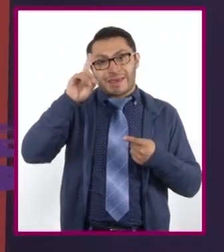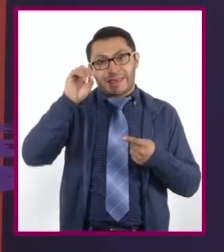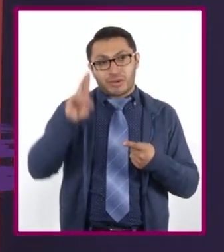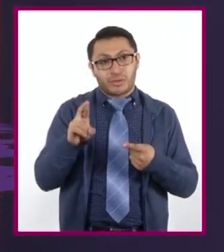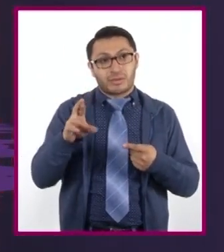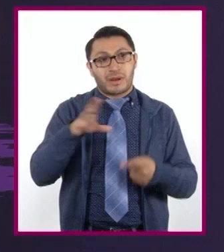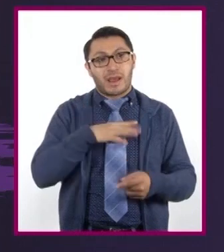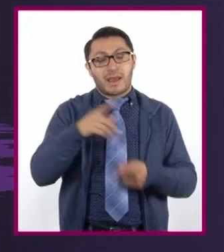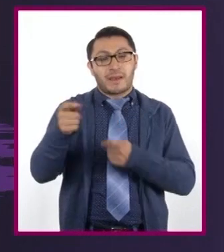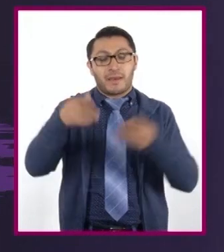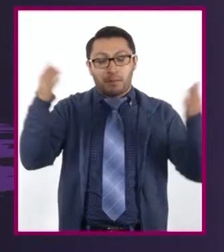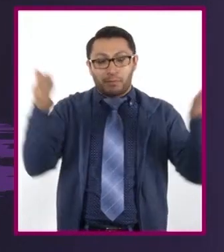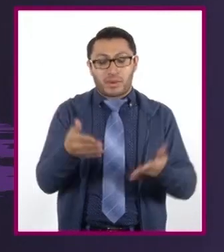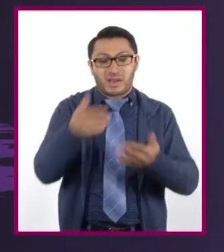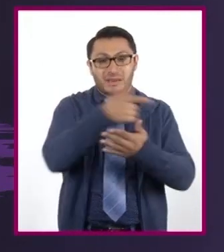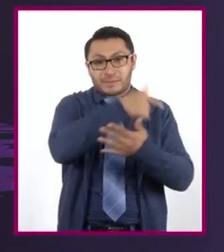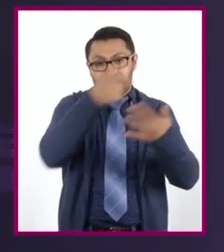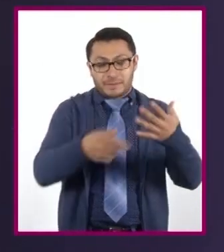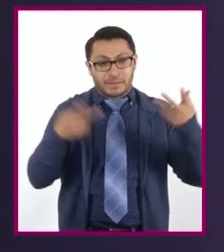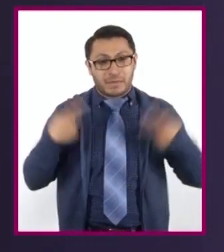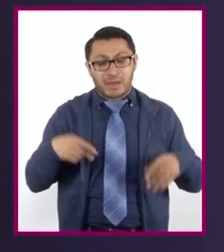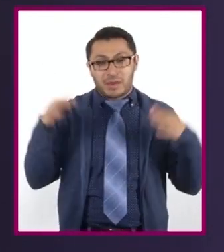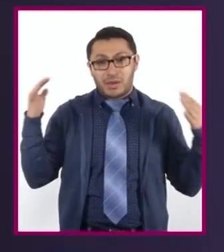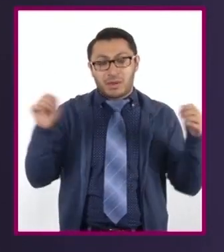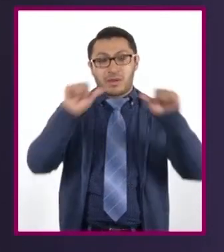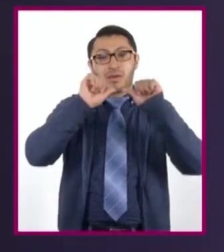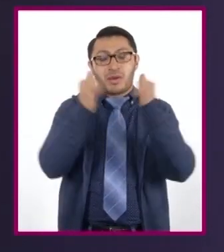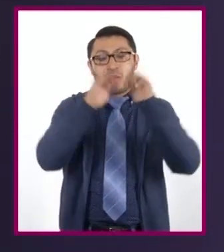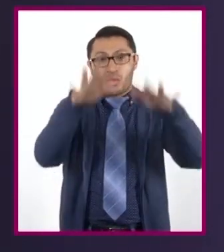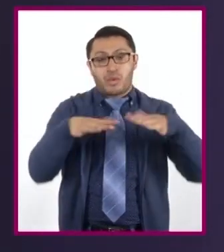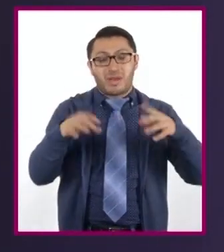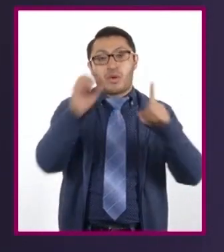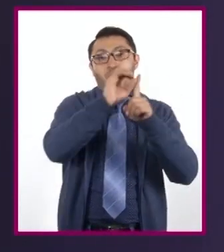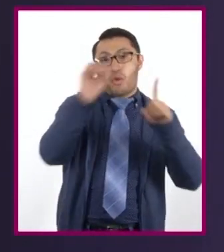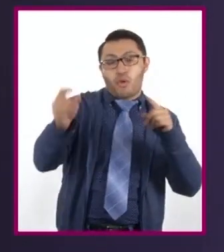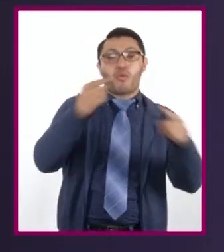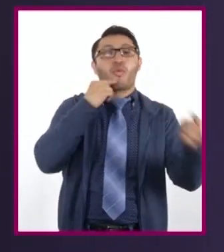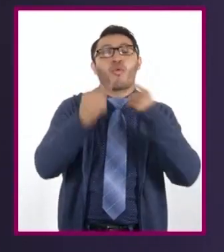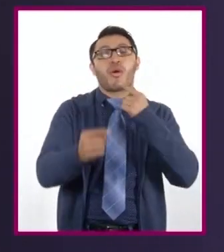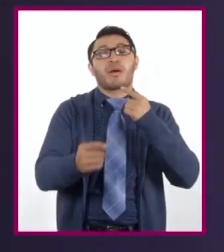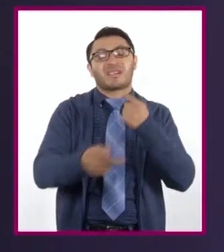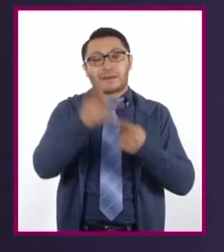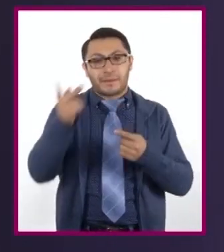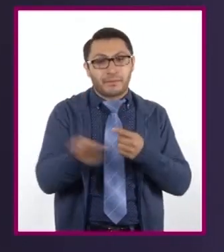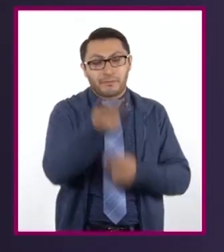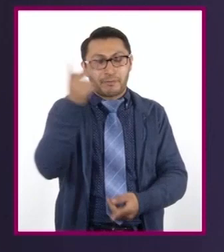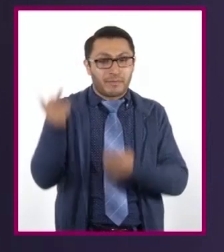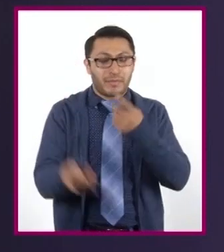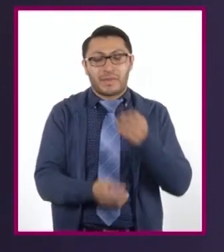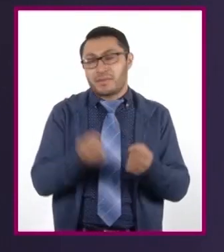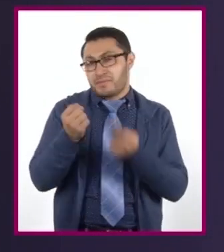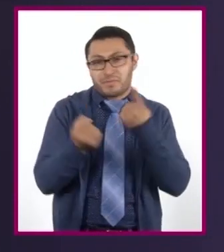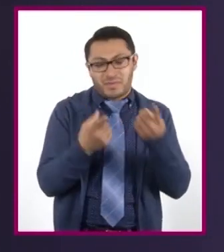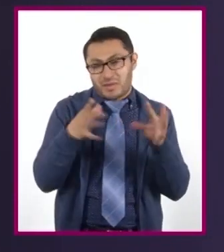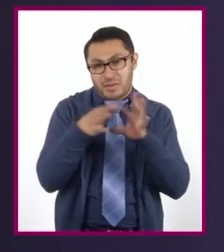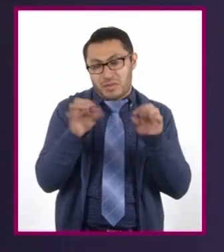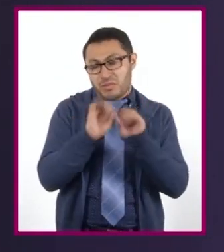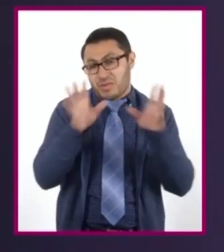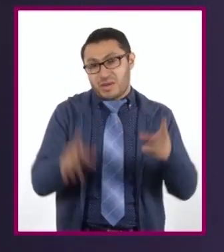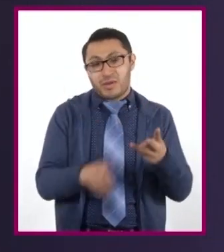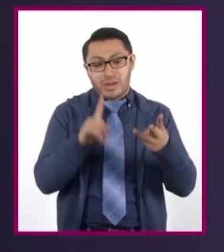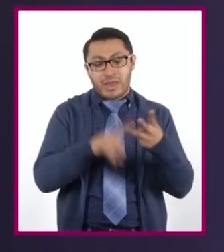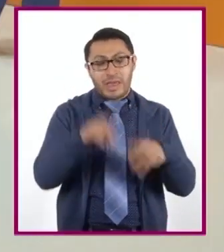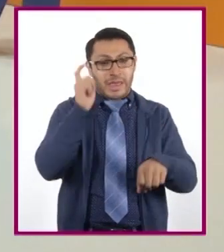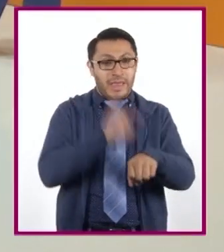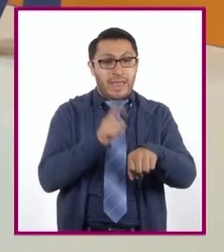del panel ante un auditorio, ordenar la conversación, intercalar algunas preguntas aclaratorias y controlar el